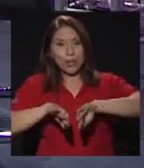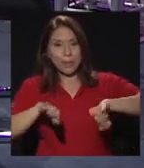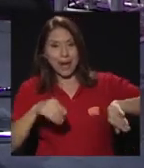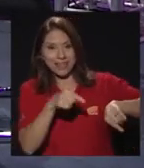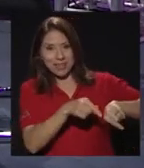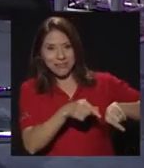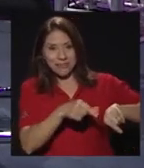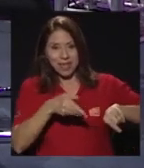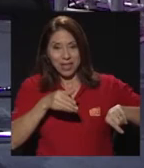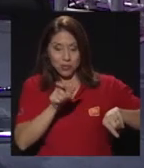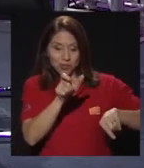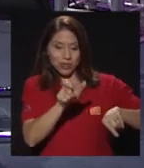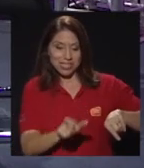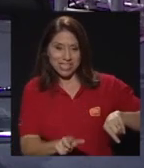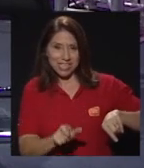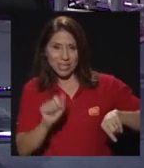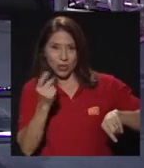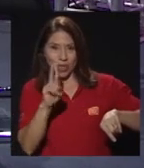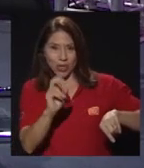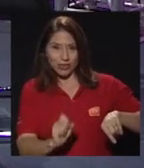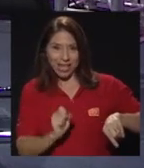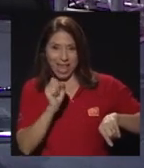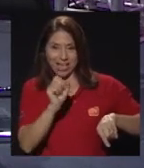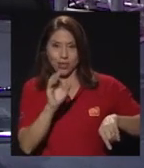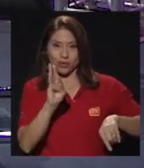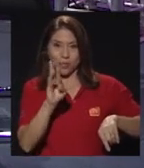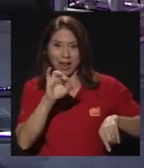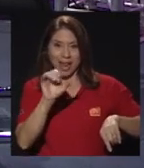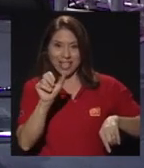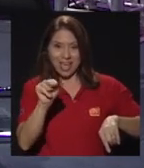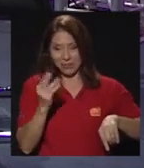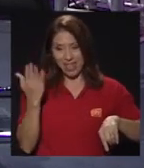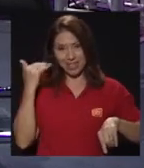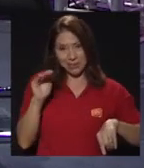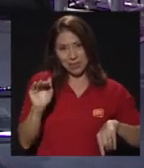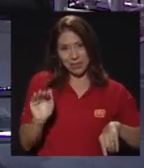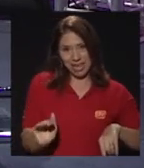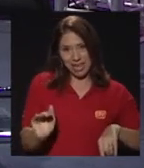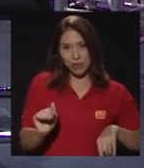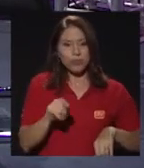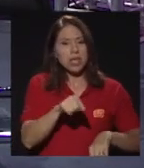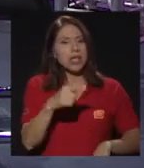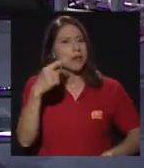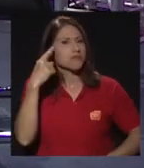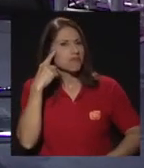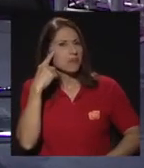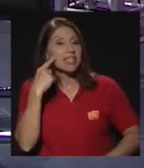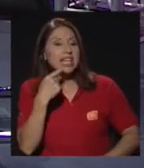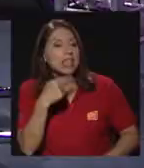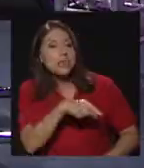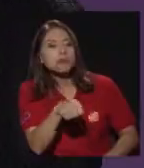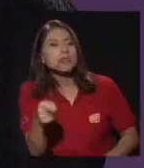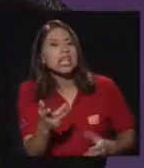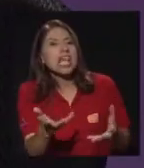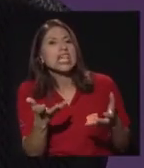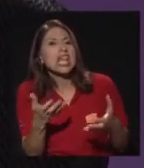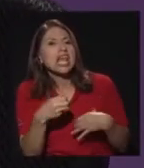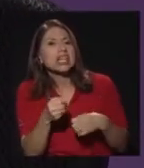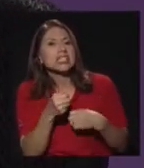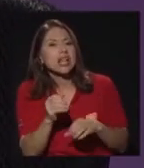Brian es un chiquito de 12 años ahorita, ¿verdad? Él estaba más pequeño y surgió la idea que se le dice, ¿qué querían hacer los